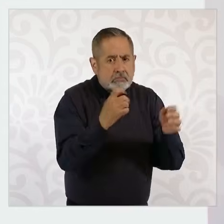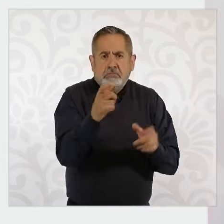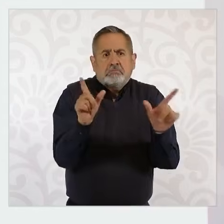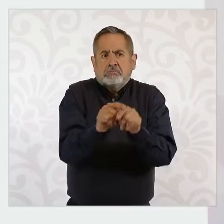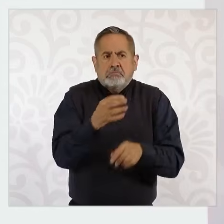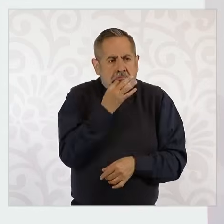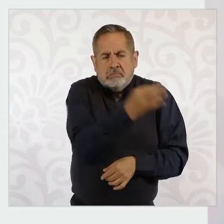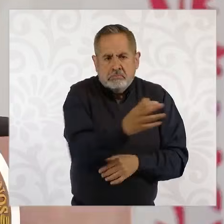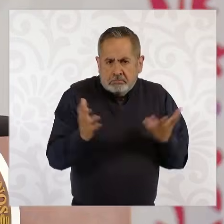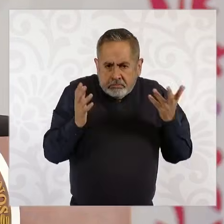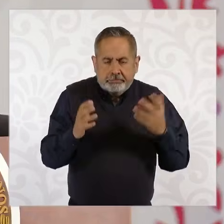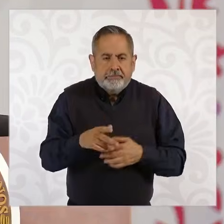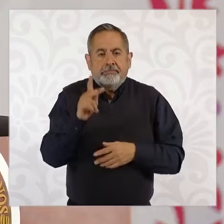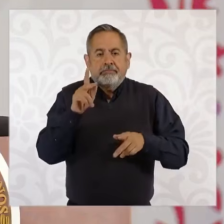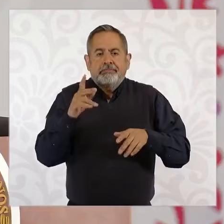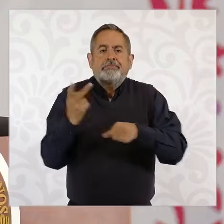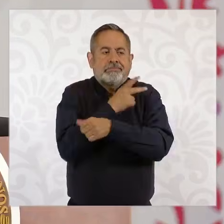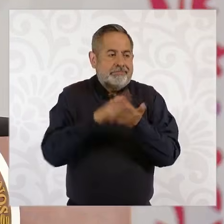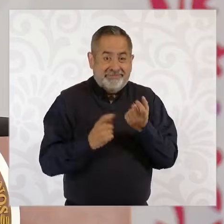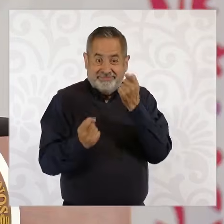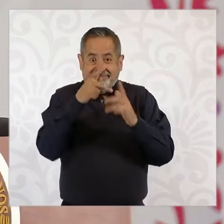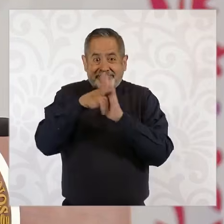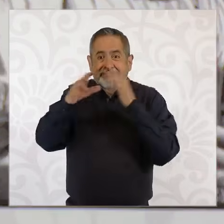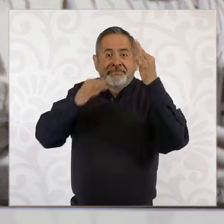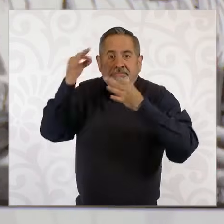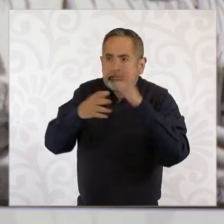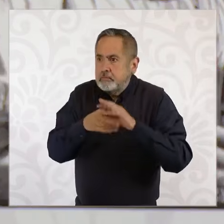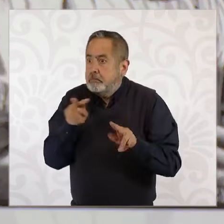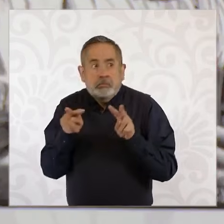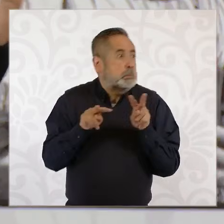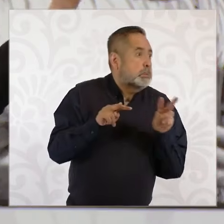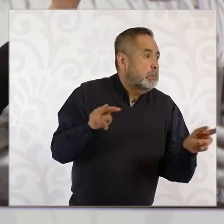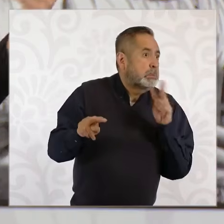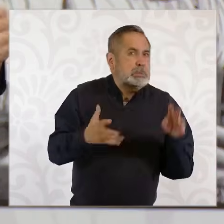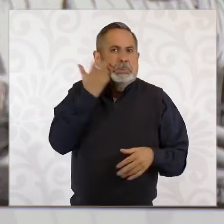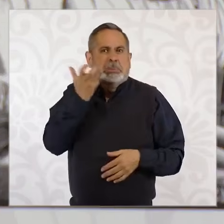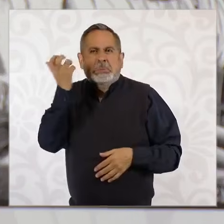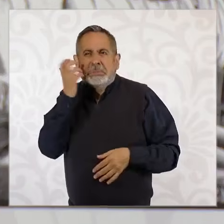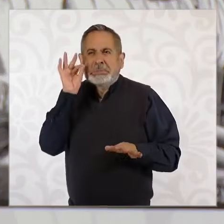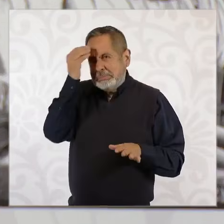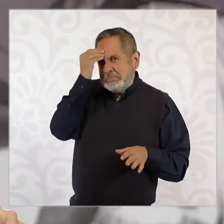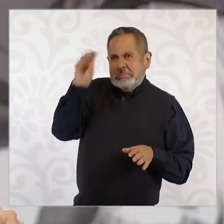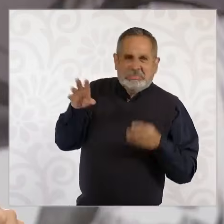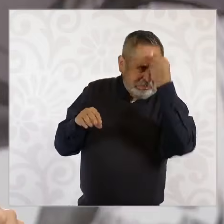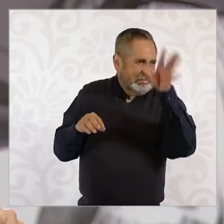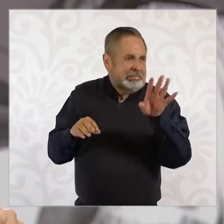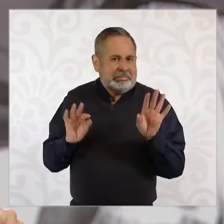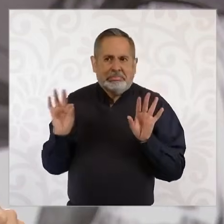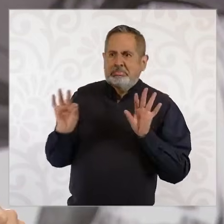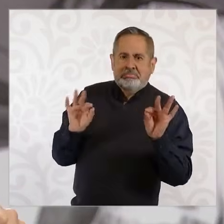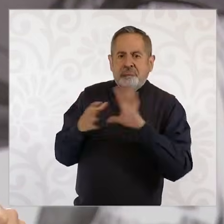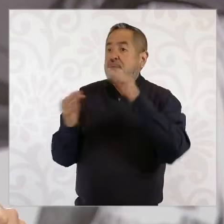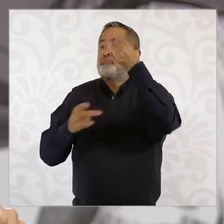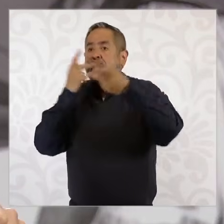pasó. Lo que pasa es que algunos medios que estaban ahí pues buscan